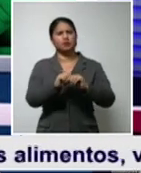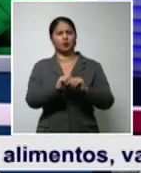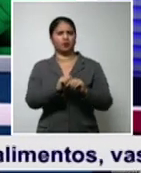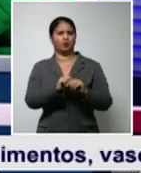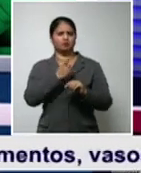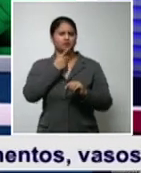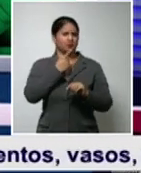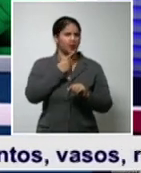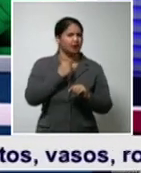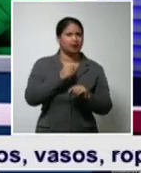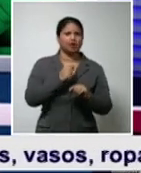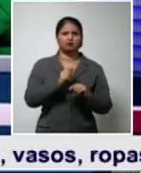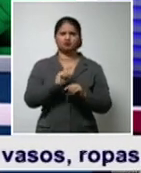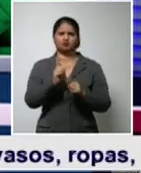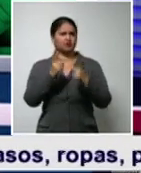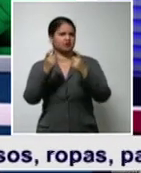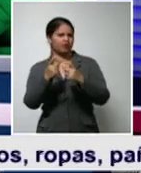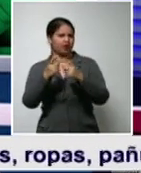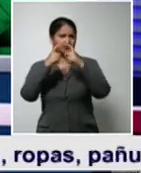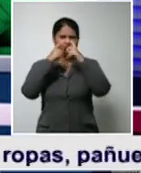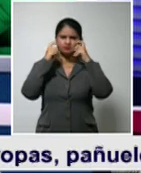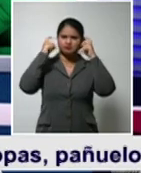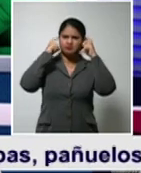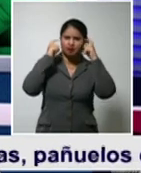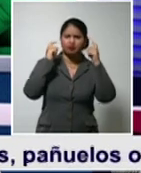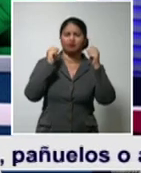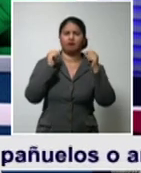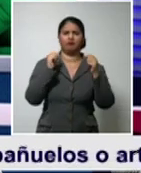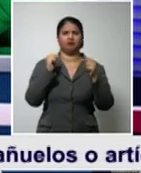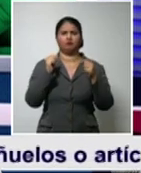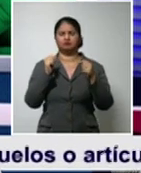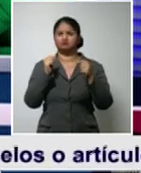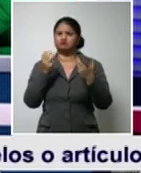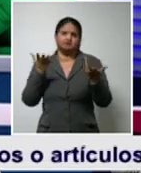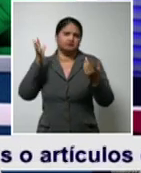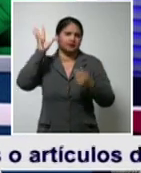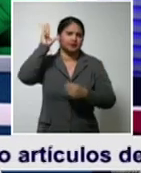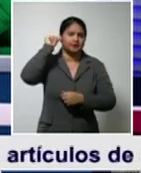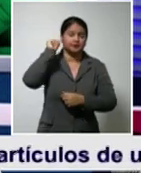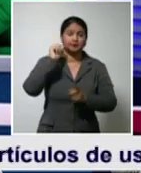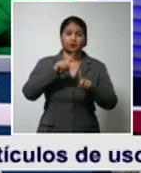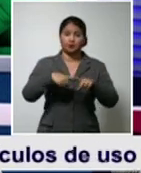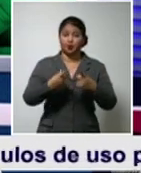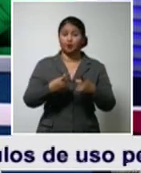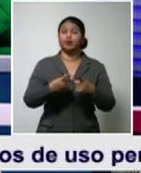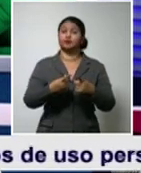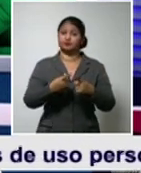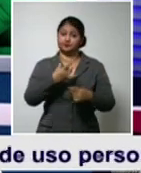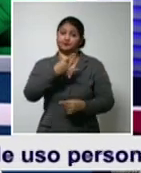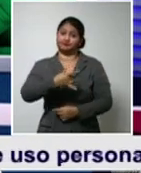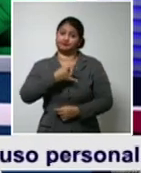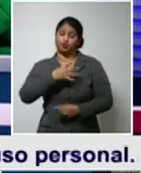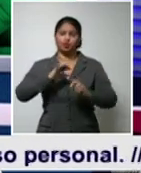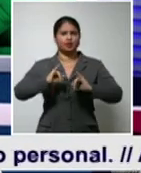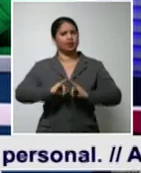días que para uno es desagradable, es doloroso tener que informar